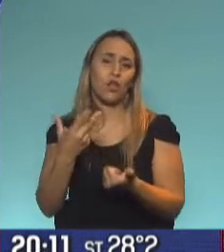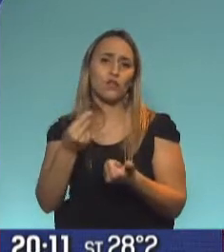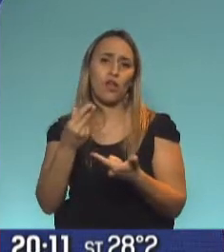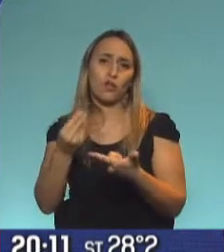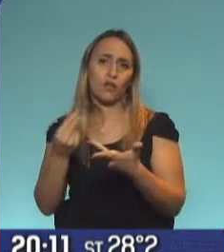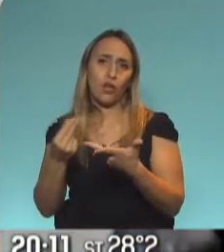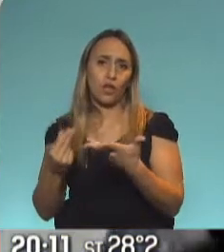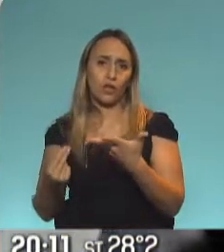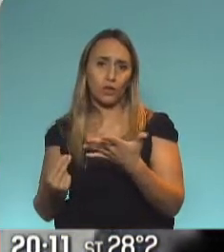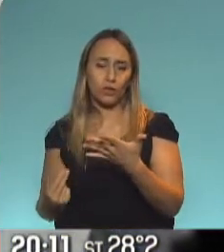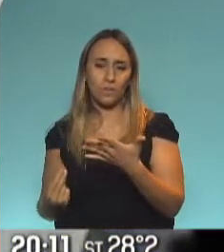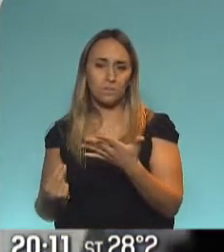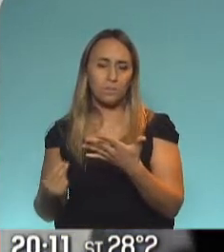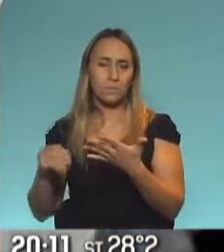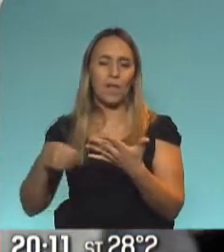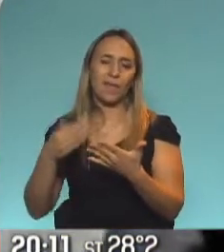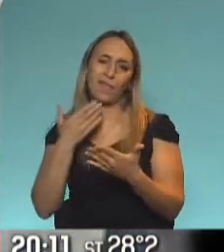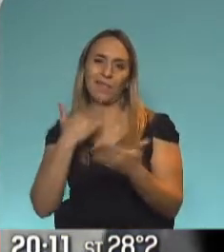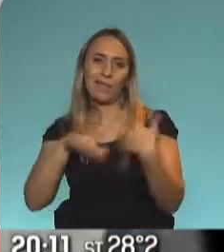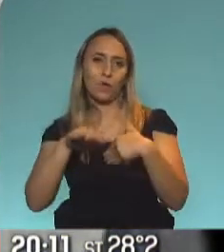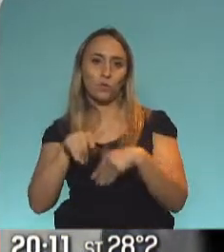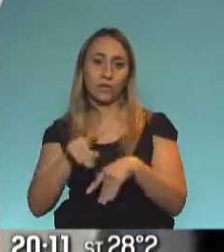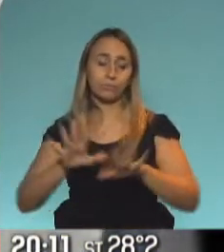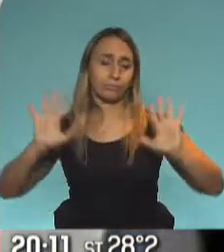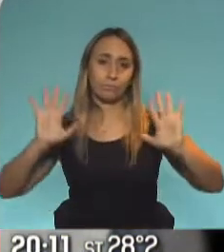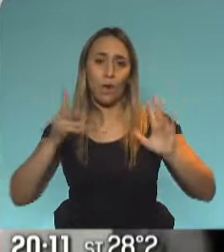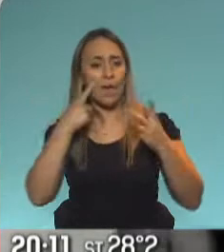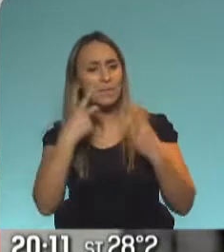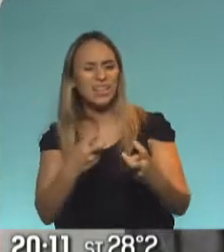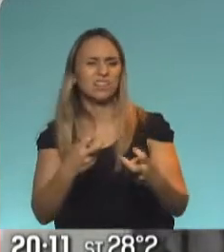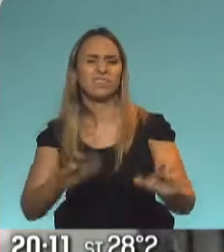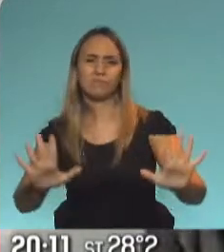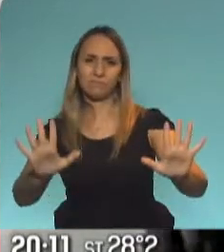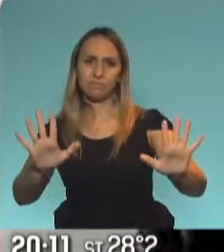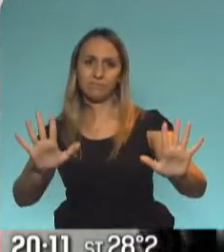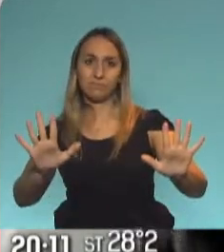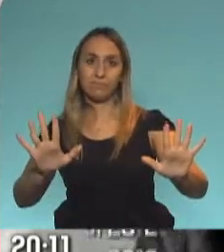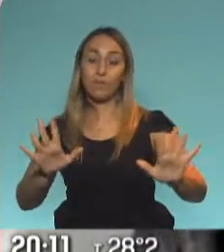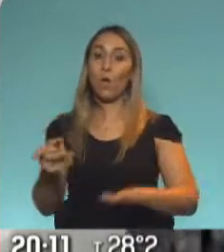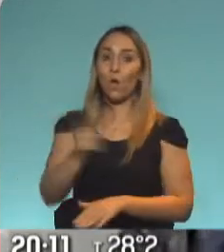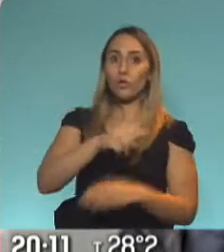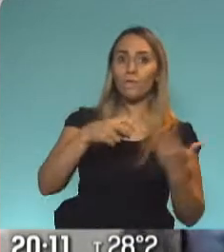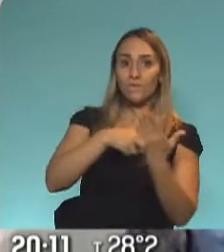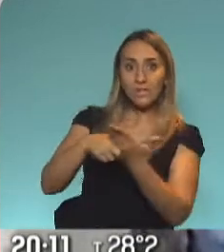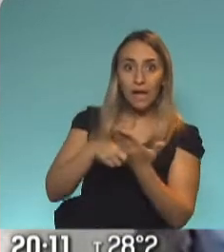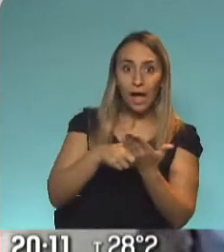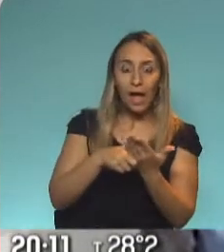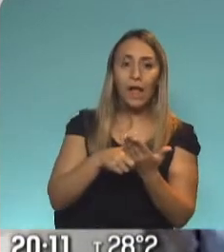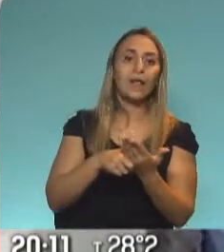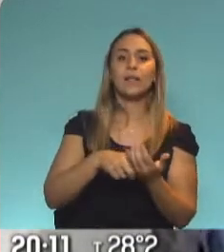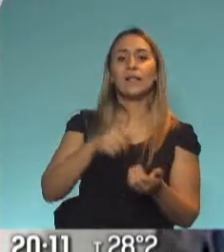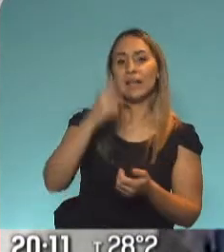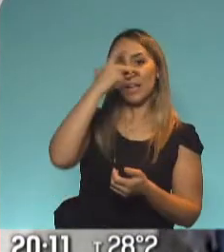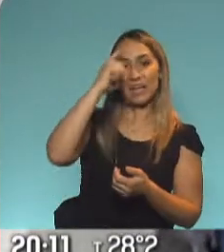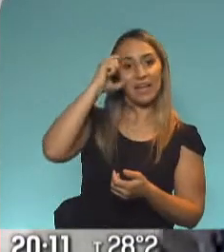y además se terminó excusando, es decir, se corrió de la investigación. El resto de los fiscales, el fiscal de la Procubín, Andrés Heine,